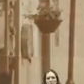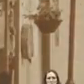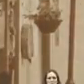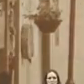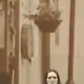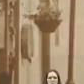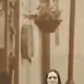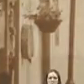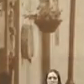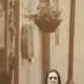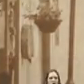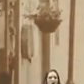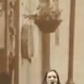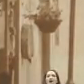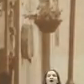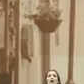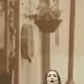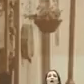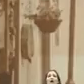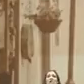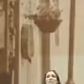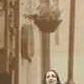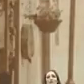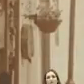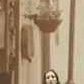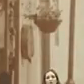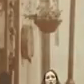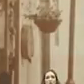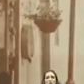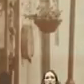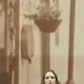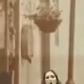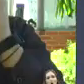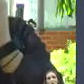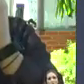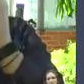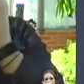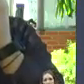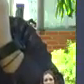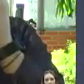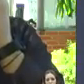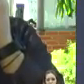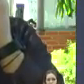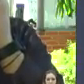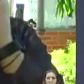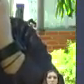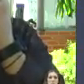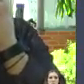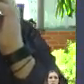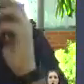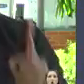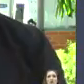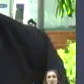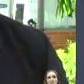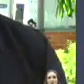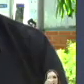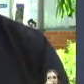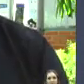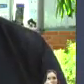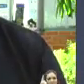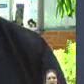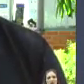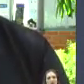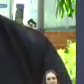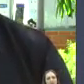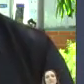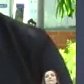antiguo peaje de Niquía, en Medellín. Daniel Cañas, ¿qué tal? Muy buenas tardes. ¿Cuál es el estado de los menores? José Fernando,